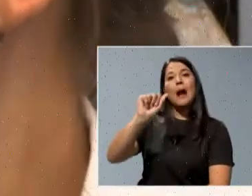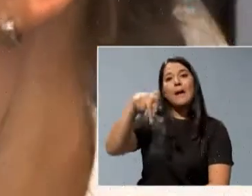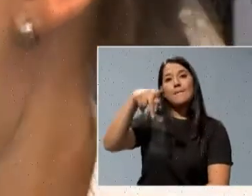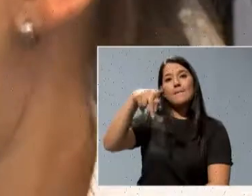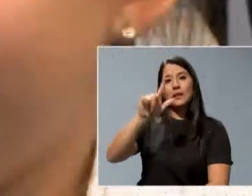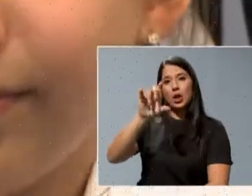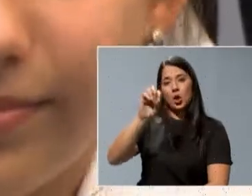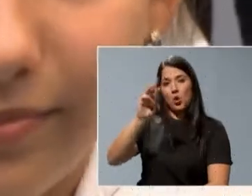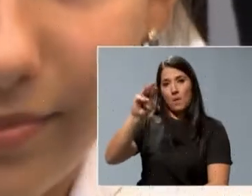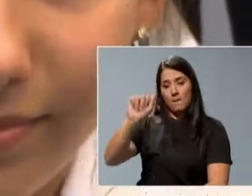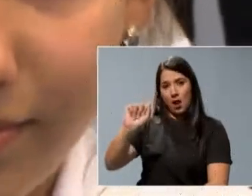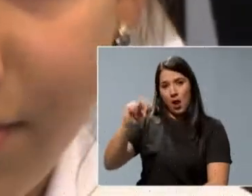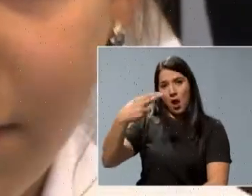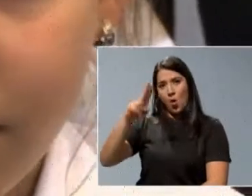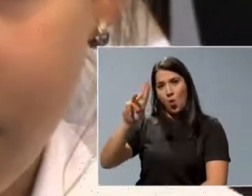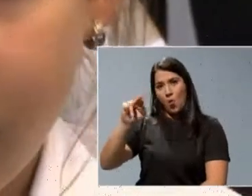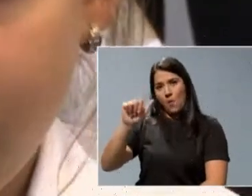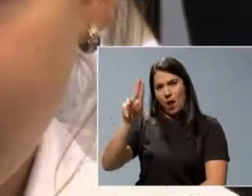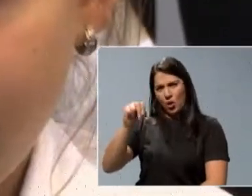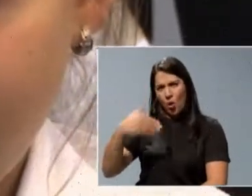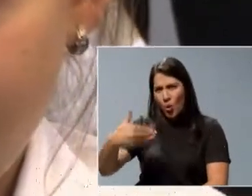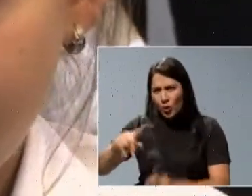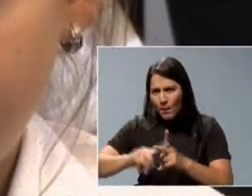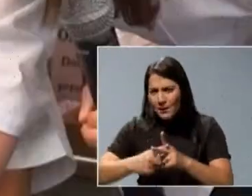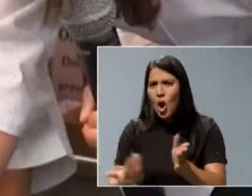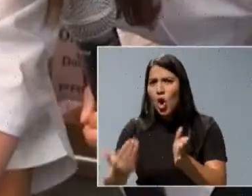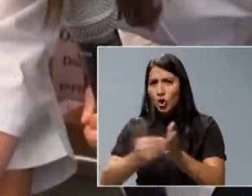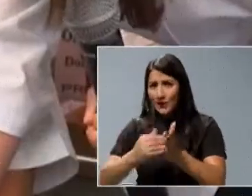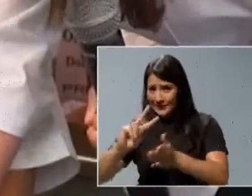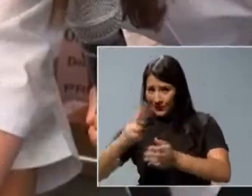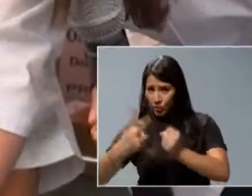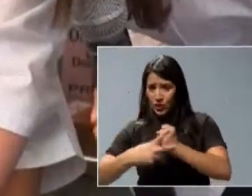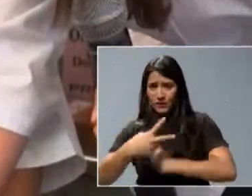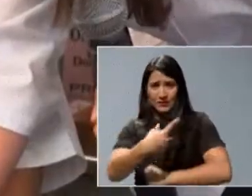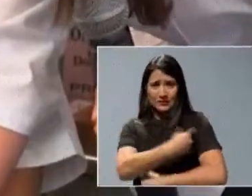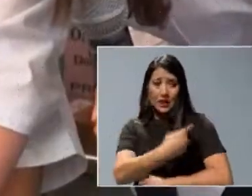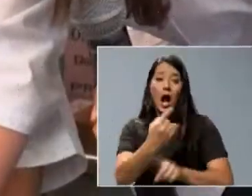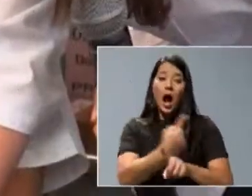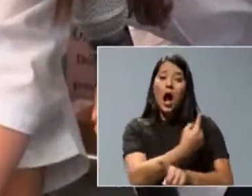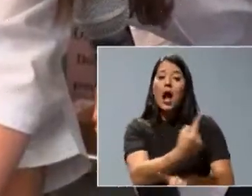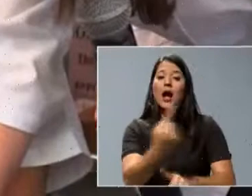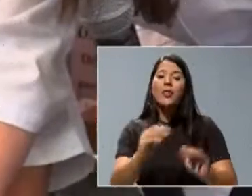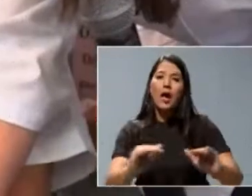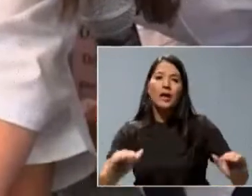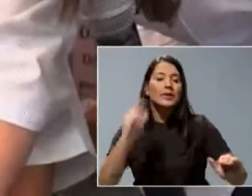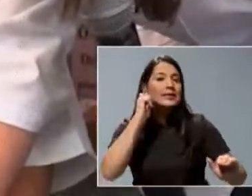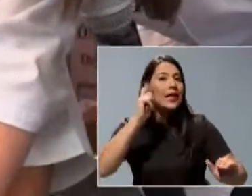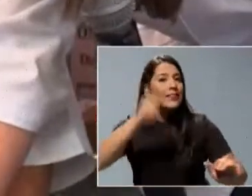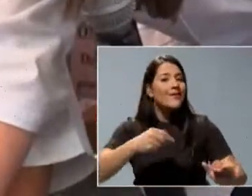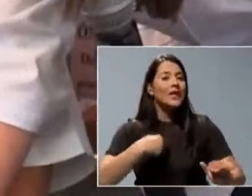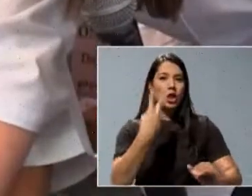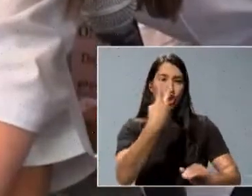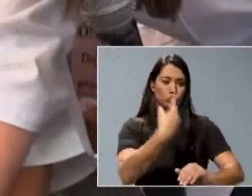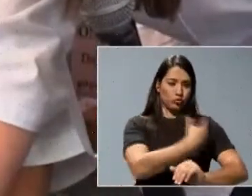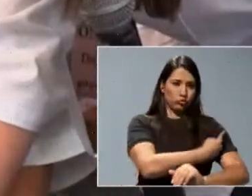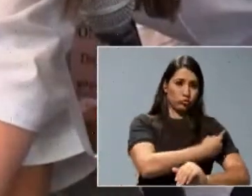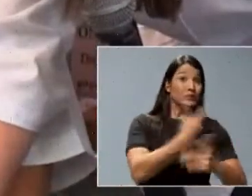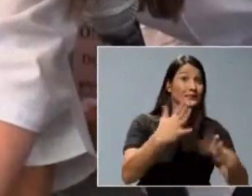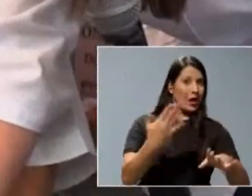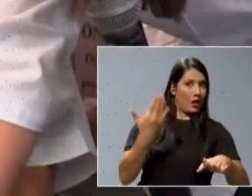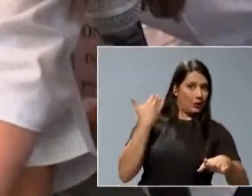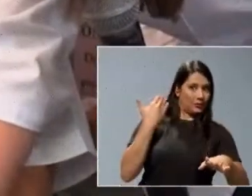disponible a partir del 3 de diciembre. Esta segunda dosis es necesaria para completar el esquema preventivo y tener la protección contra